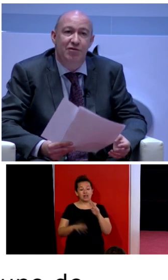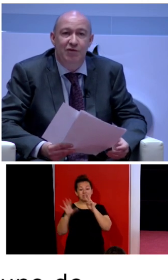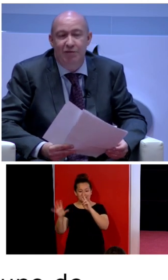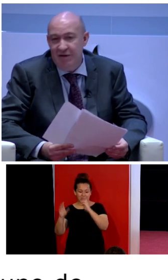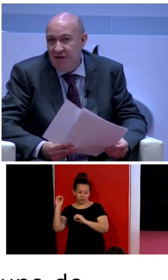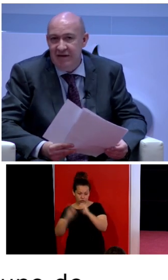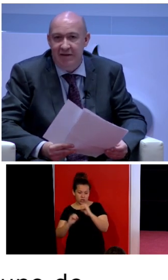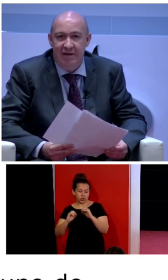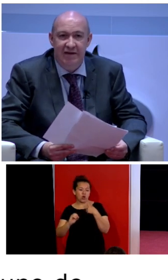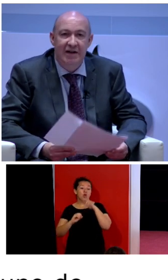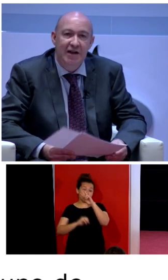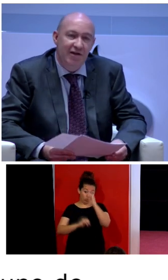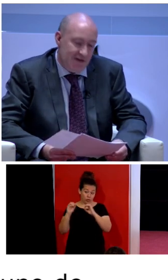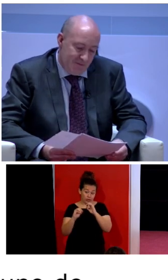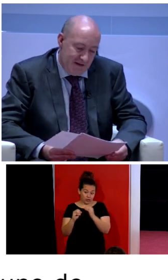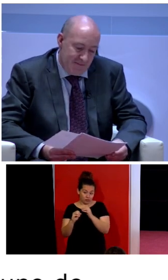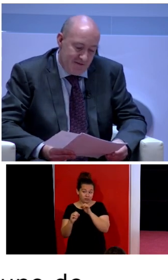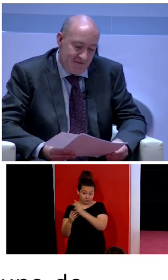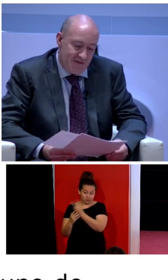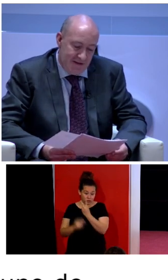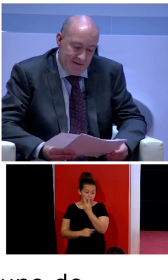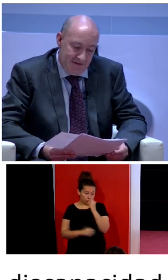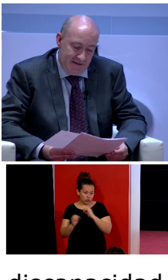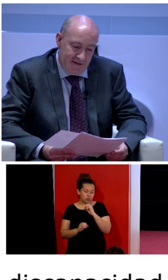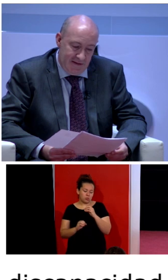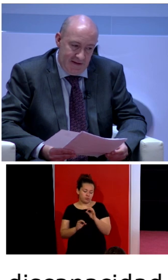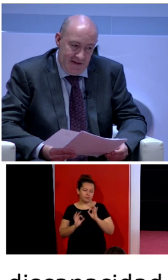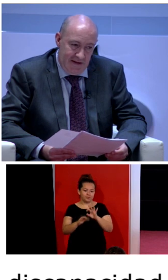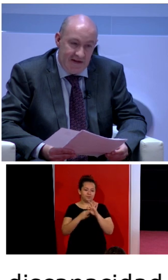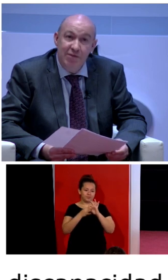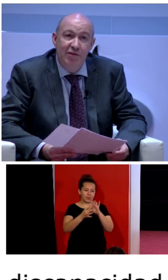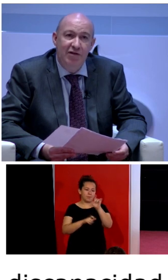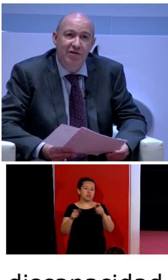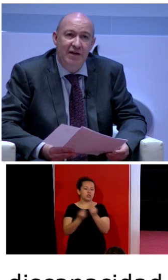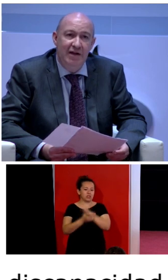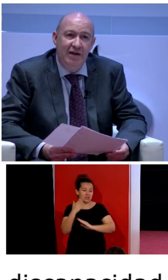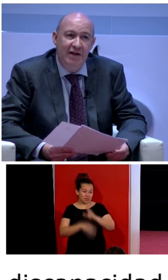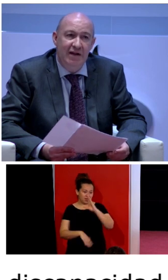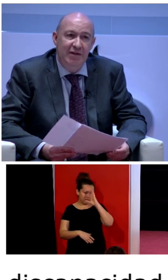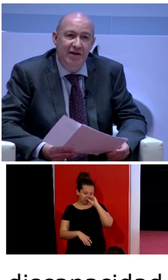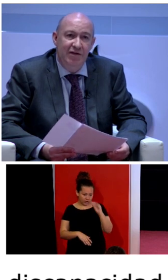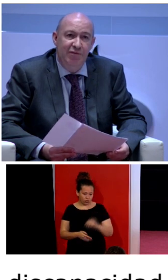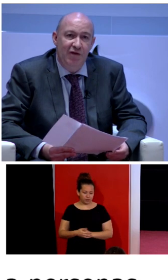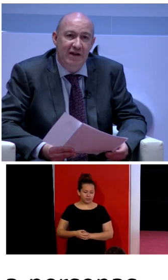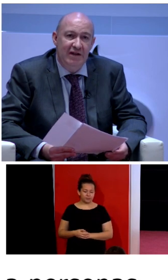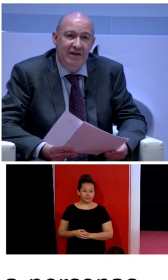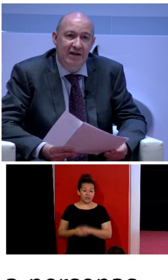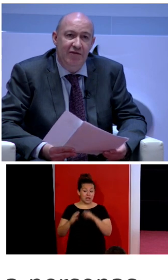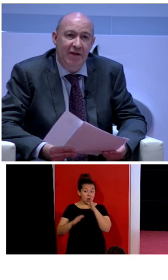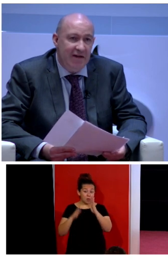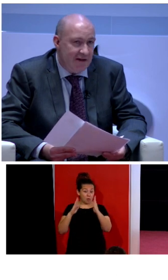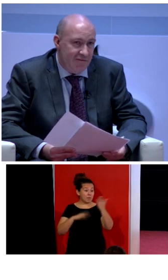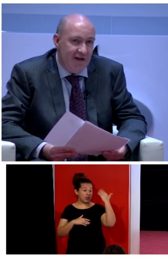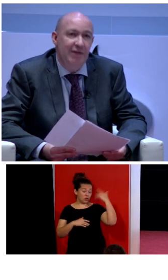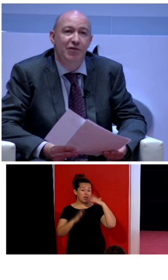plazas, dos puntos porcentuales de estas plazas, corresponden a personas con discapacidad. En ese momento, las administraciones públicas,